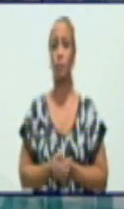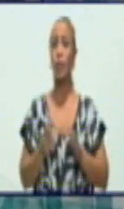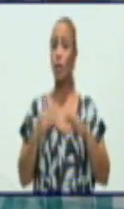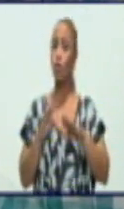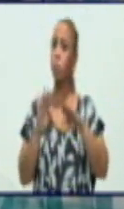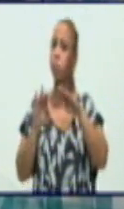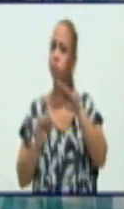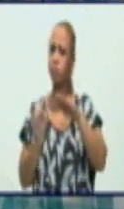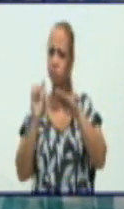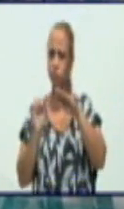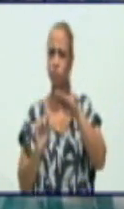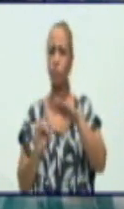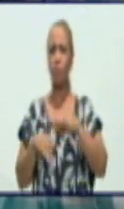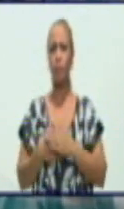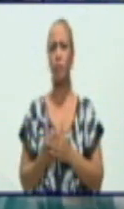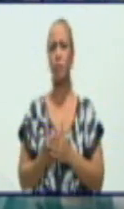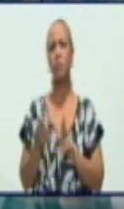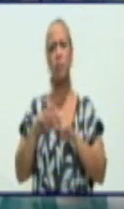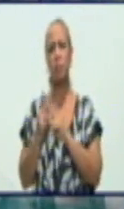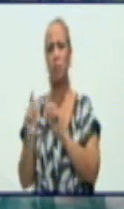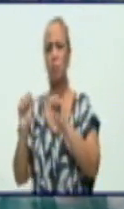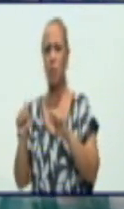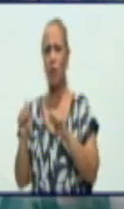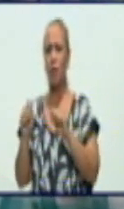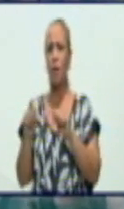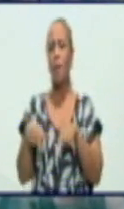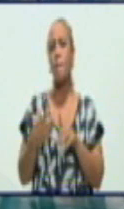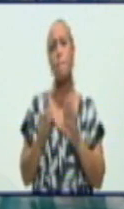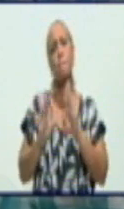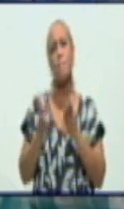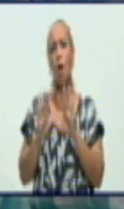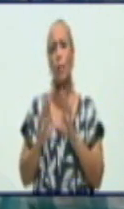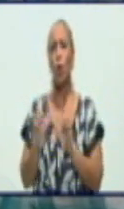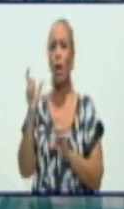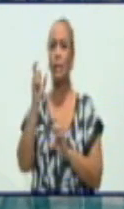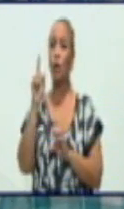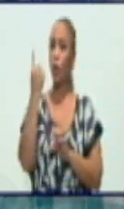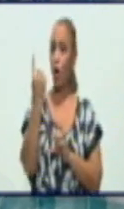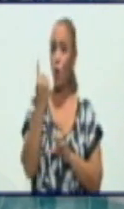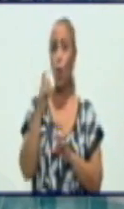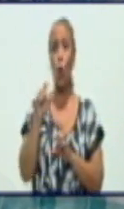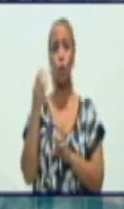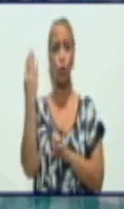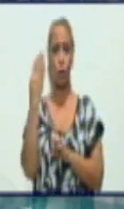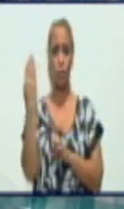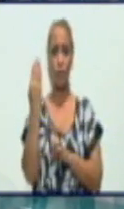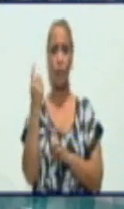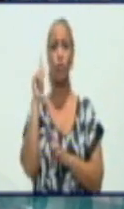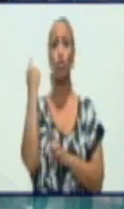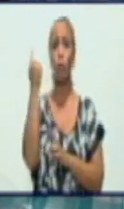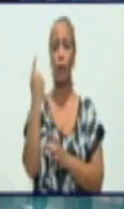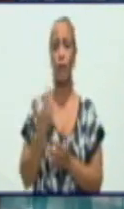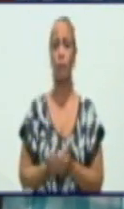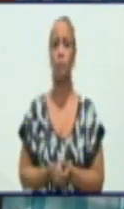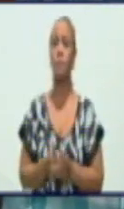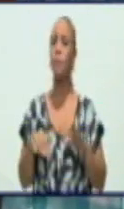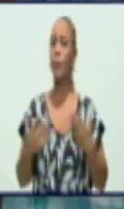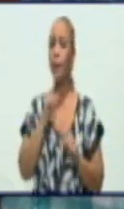la mayor posibilidad que existe en el momento que pase como categoría uno a tormenta tropical ahora ezequiel trae mucha lluvia a elsa